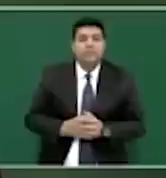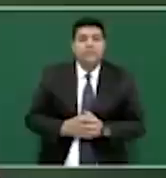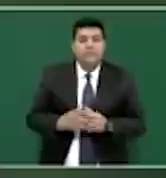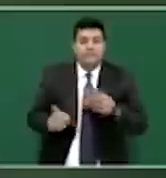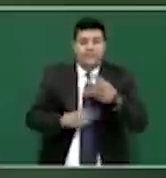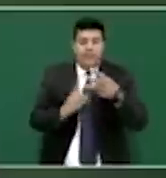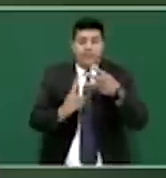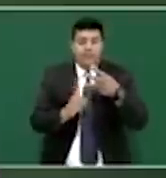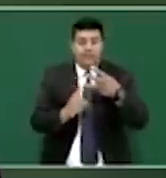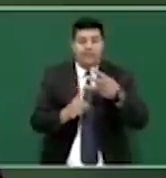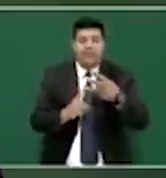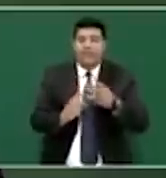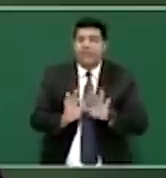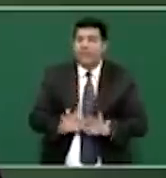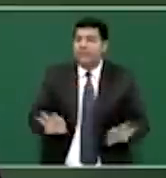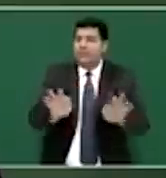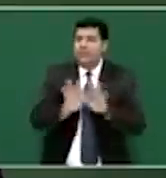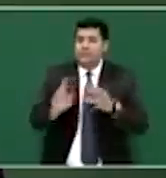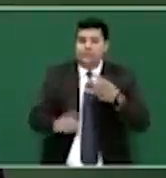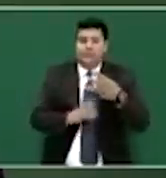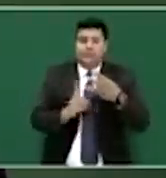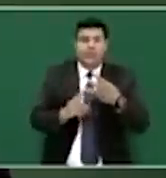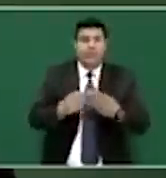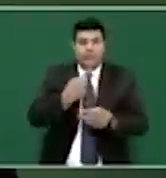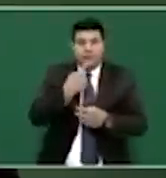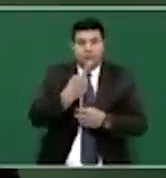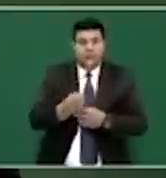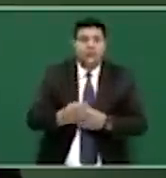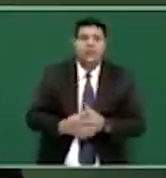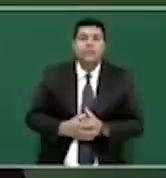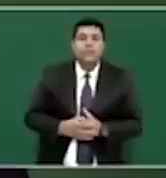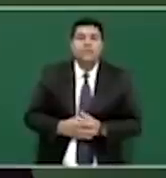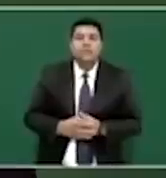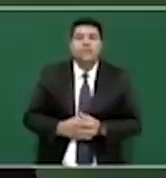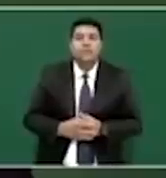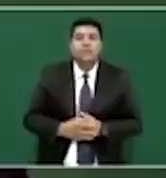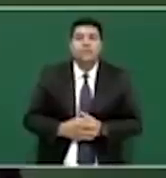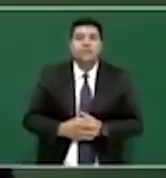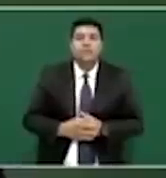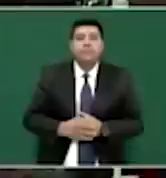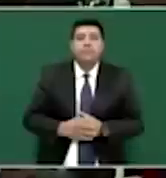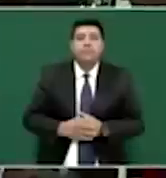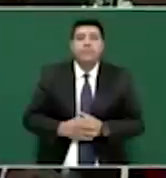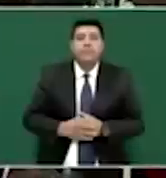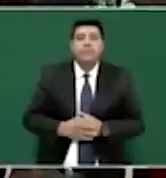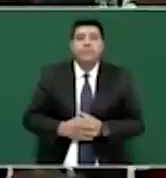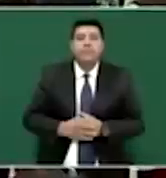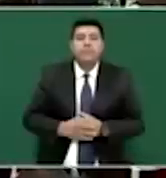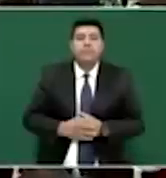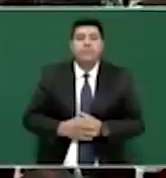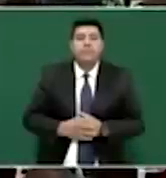tercero, que es muy importante destacar, es que se